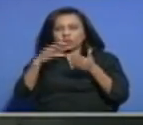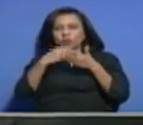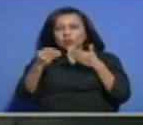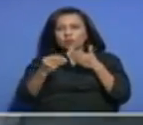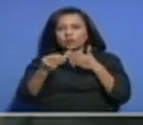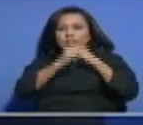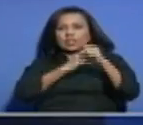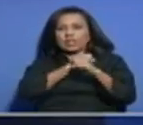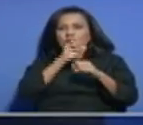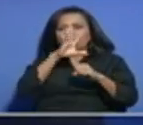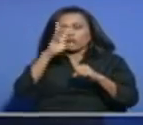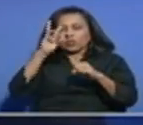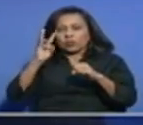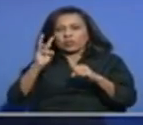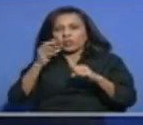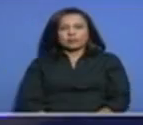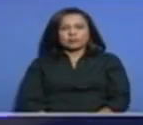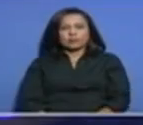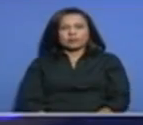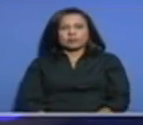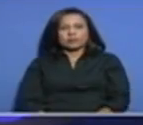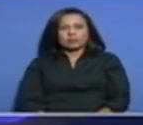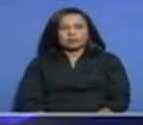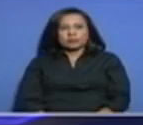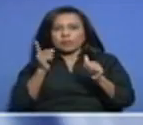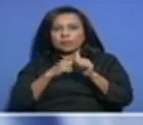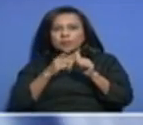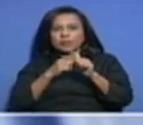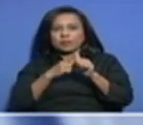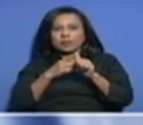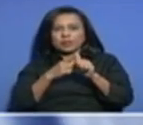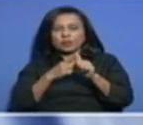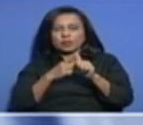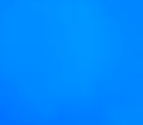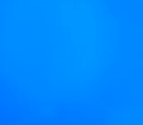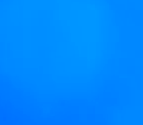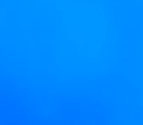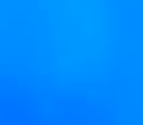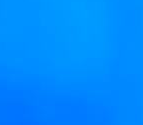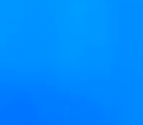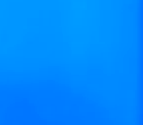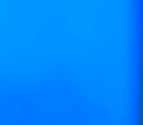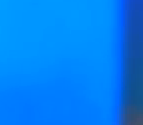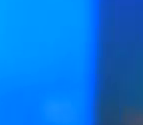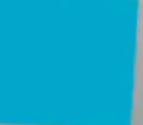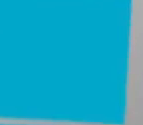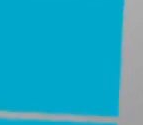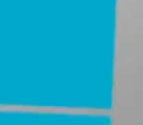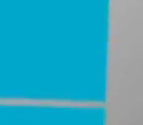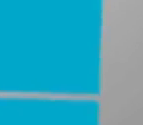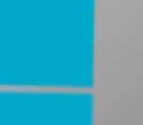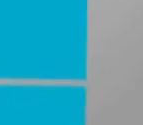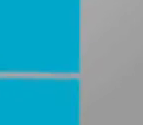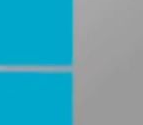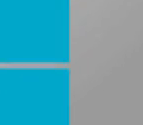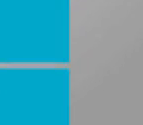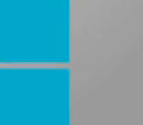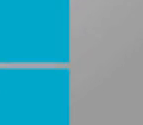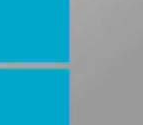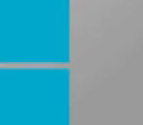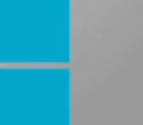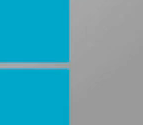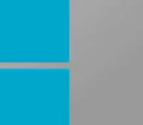este domingo 1 de octubre a las 10 de la mañana. Usted tiene una cita con la retransmisión de Panorama, esta semana con el tema La